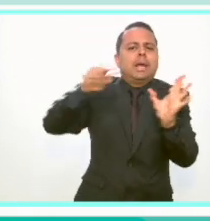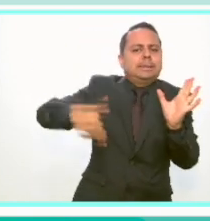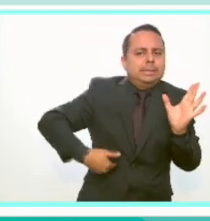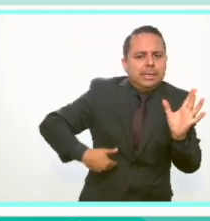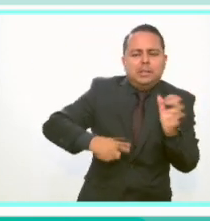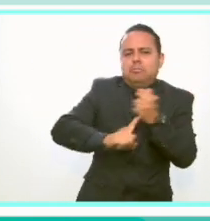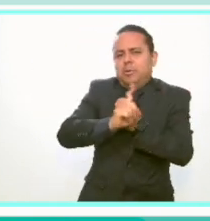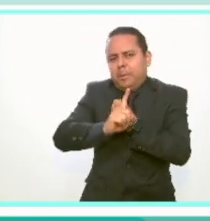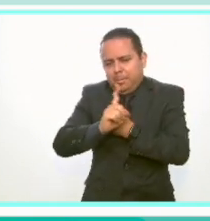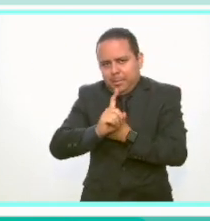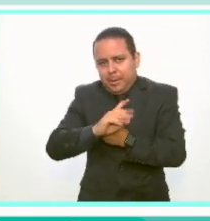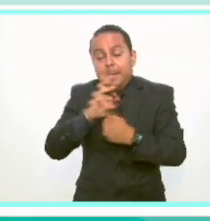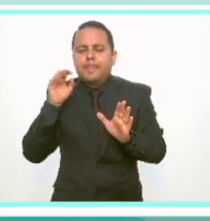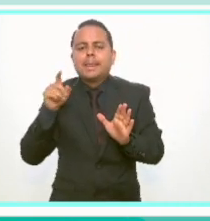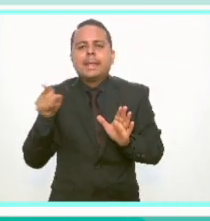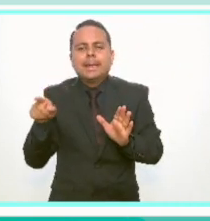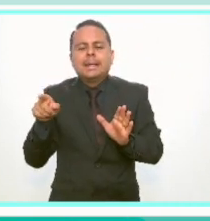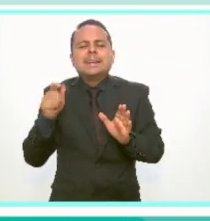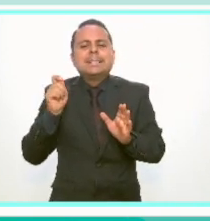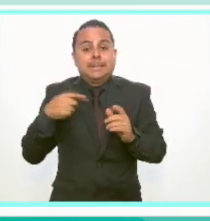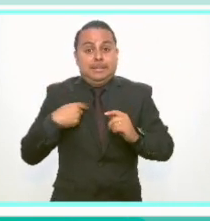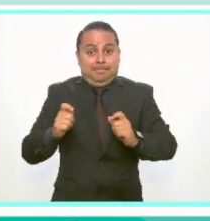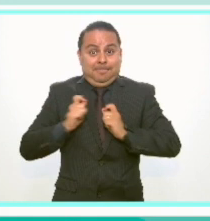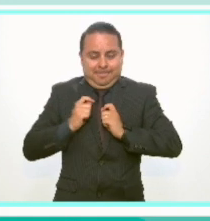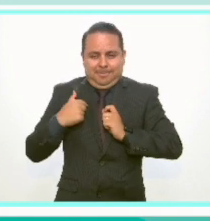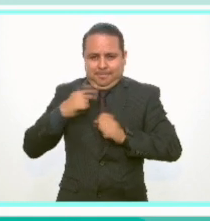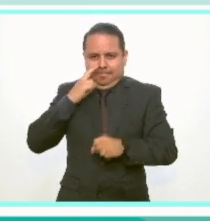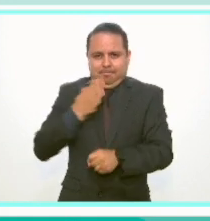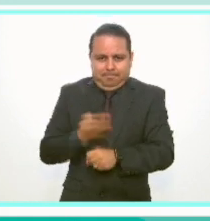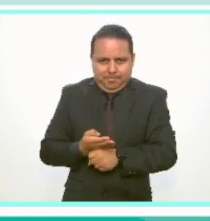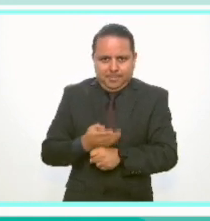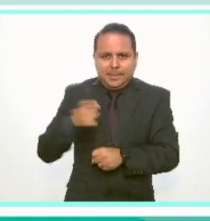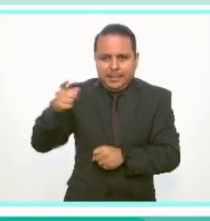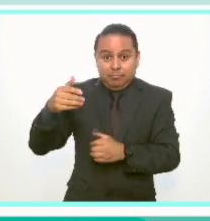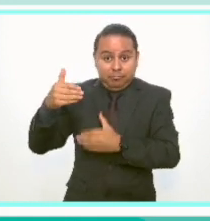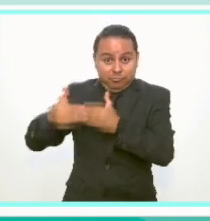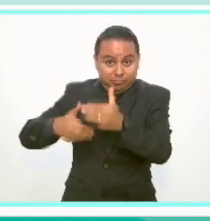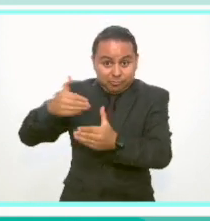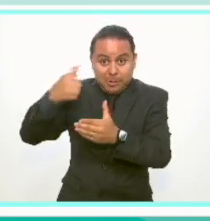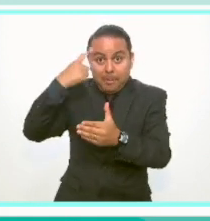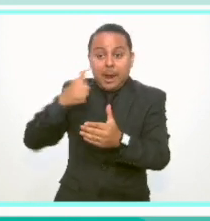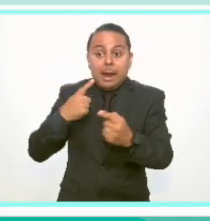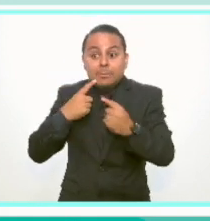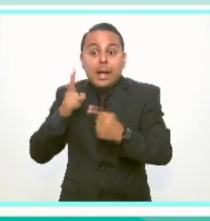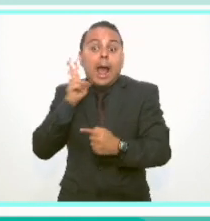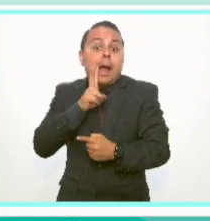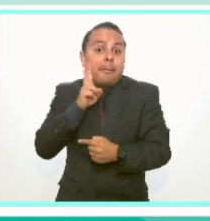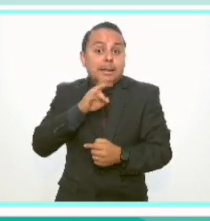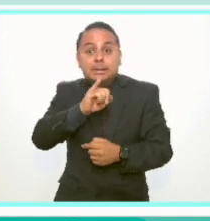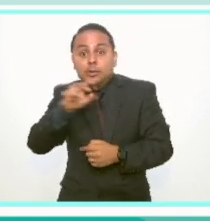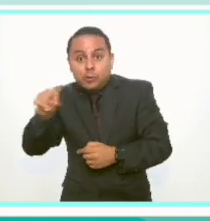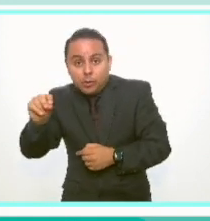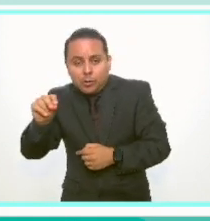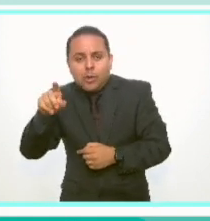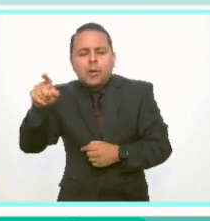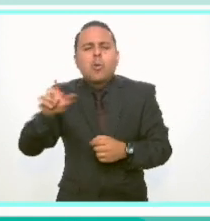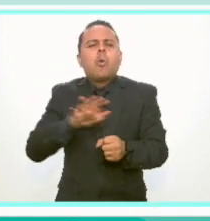en relación a lo manifestado, el proceso deliberativo del cual hablan es respecto del acta